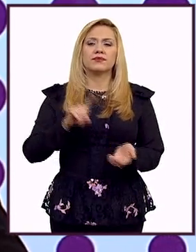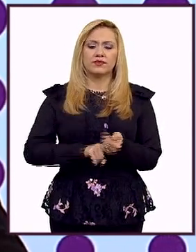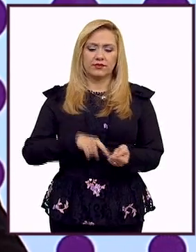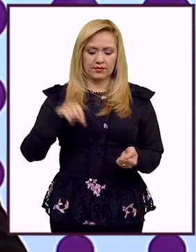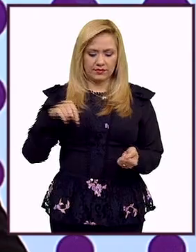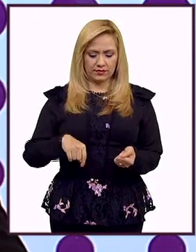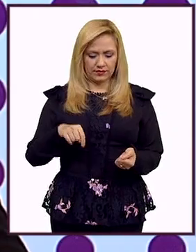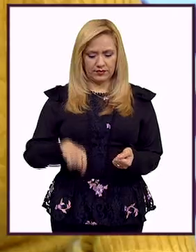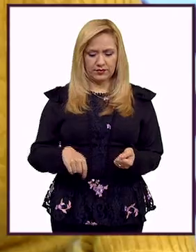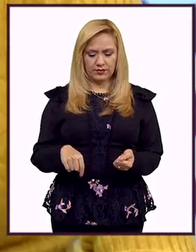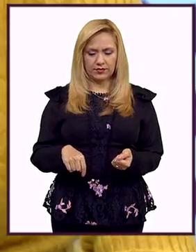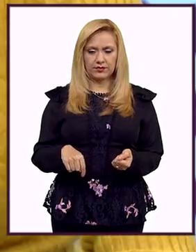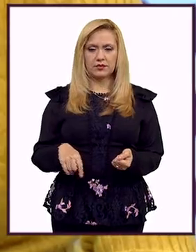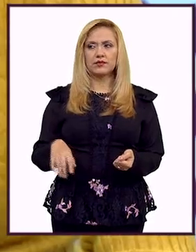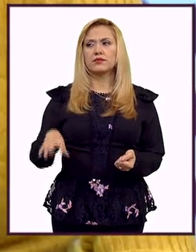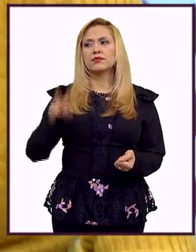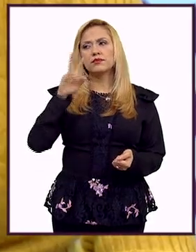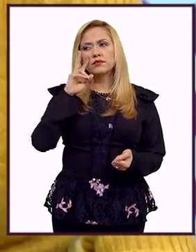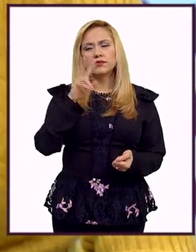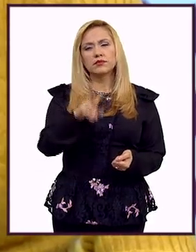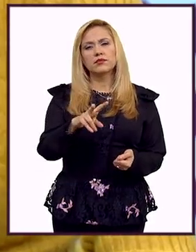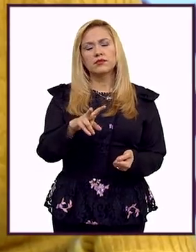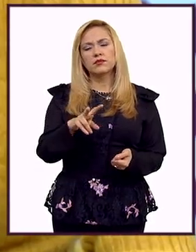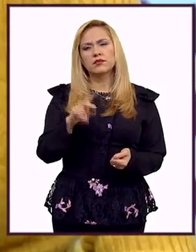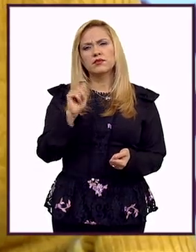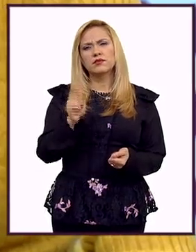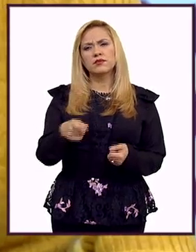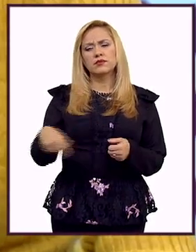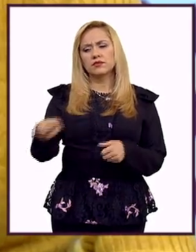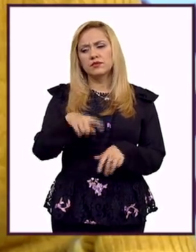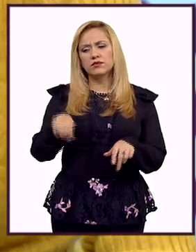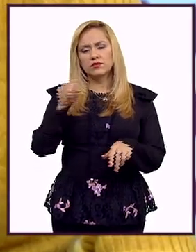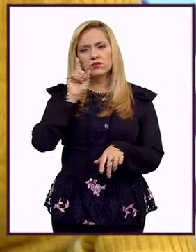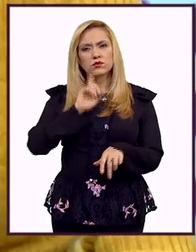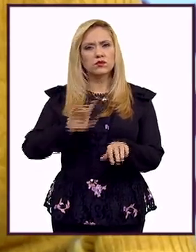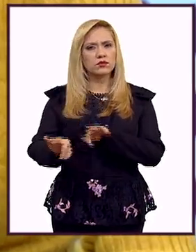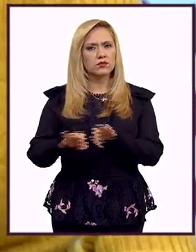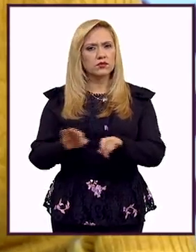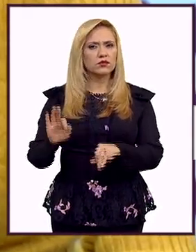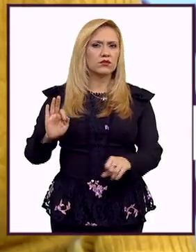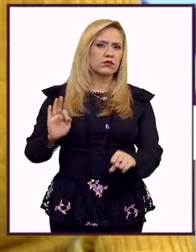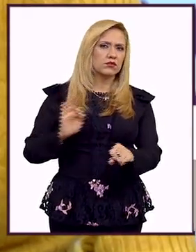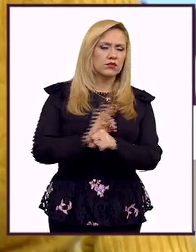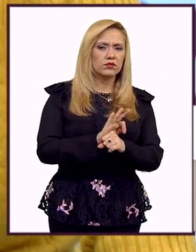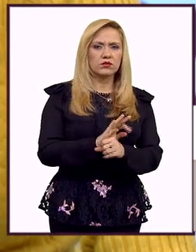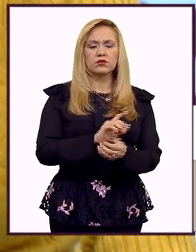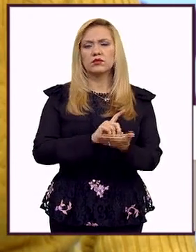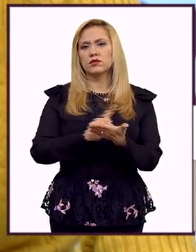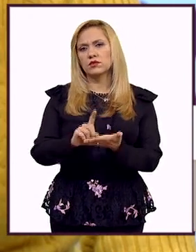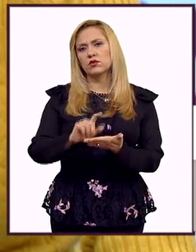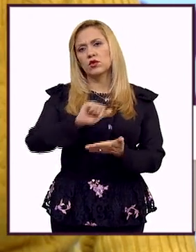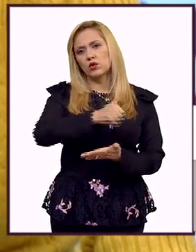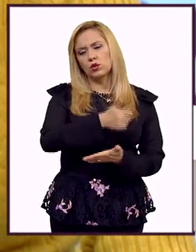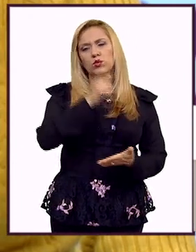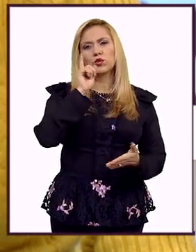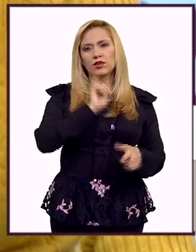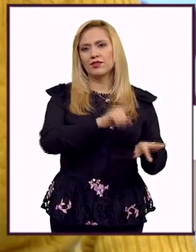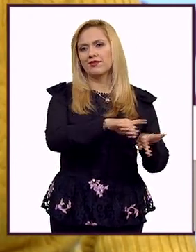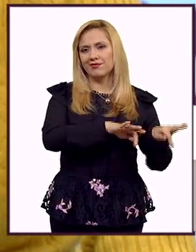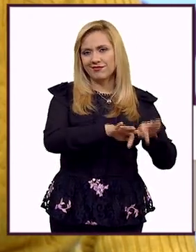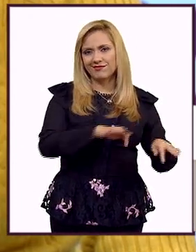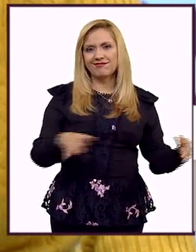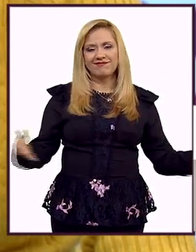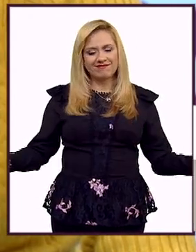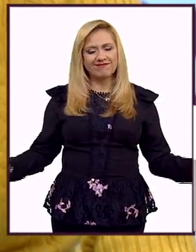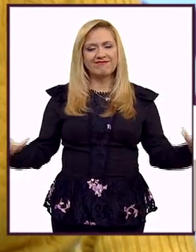PRODES particularmente acompañamos un proceso muy interesante con trabajadoras defensoras también de derechos de otras mujeres trabajadoras, y